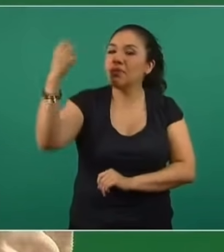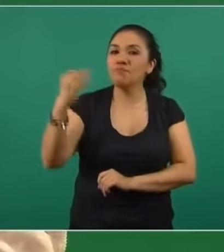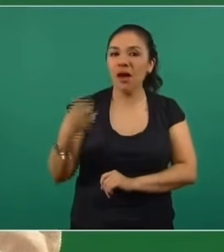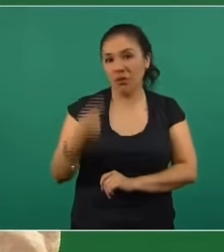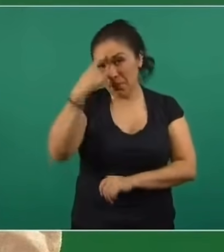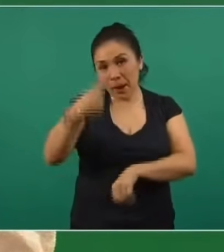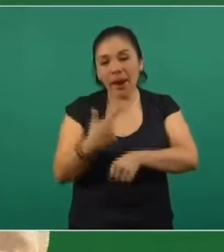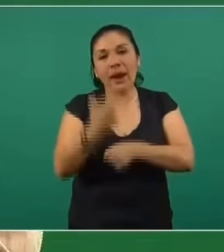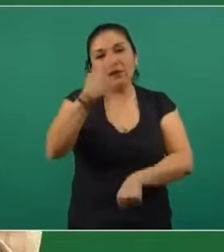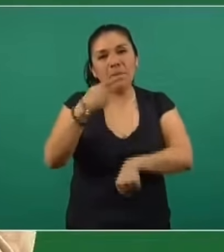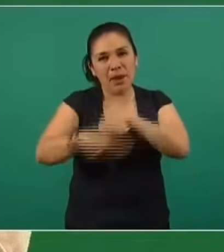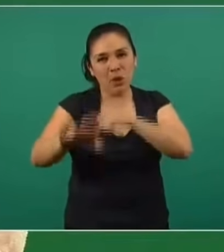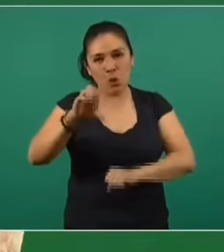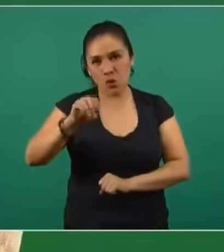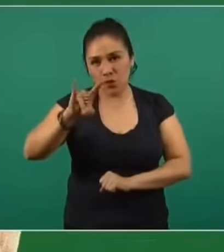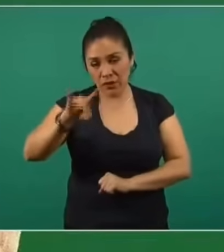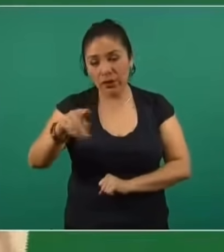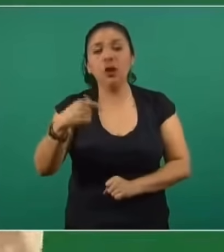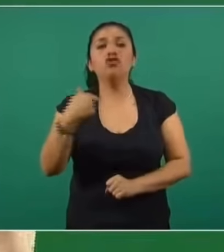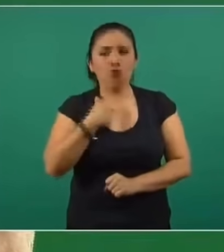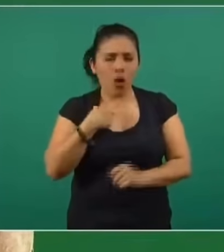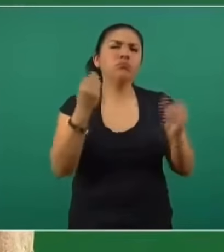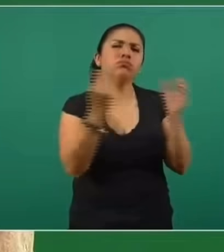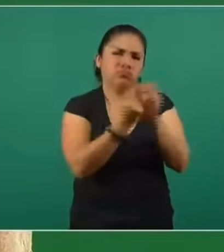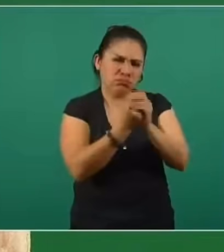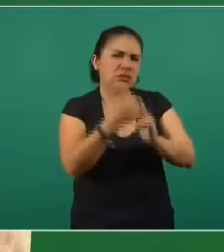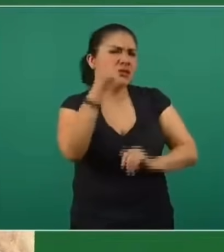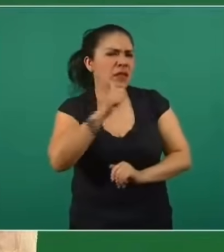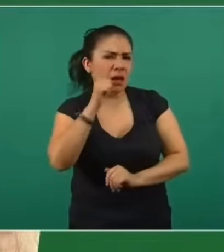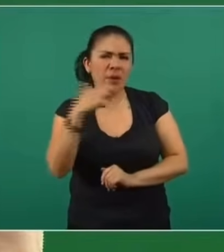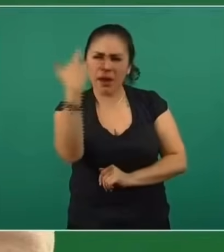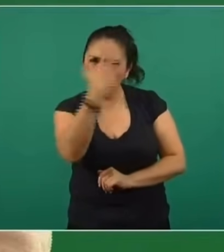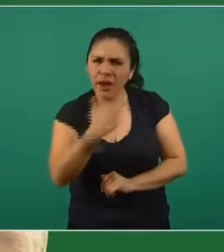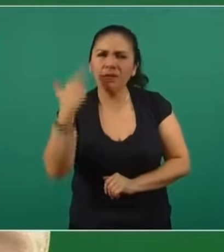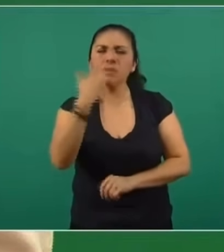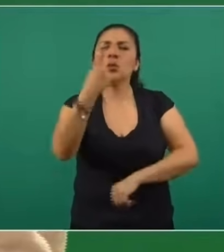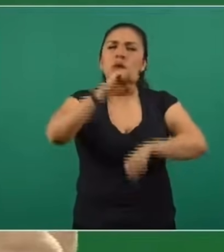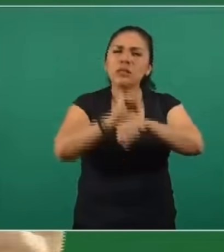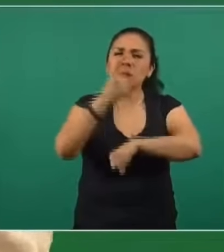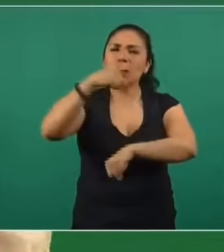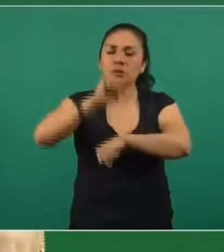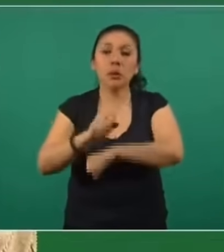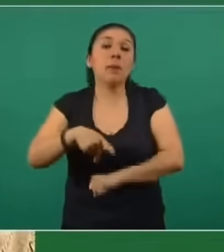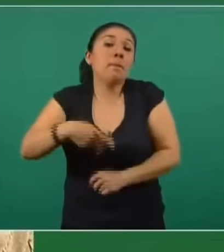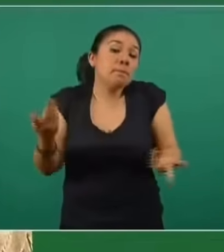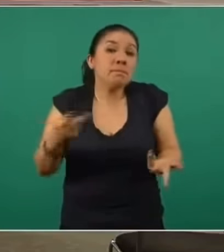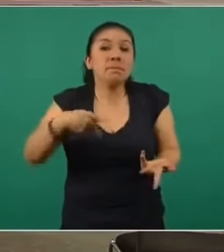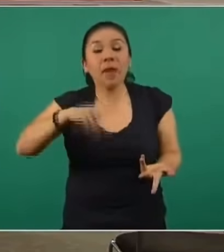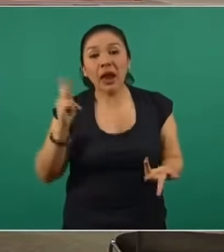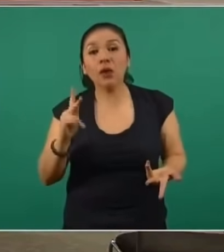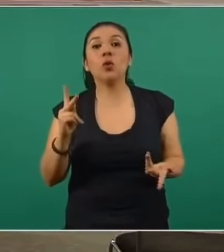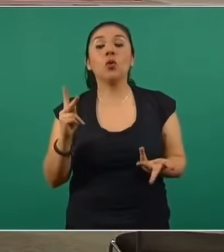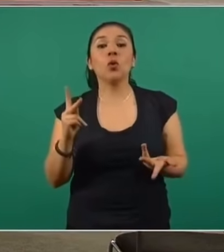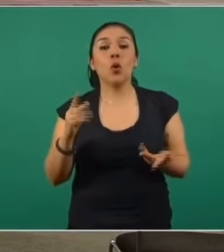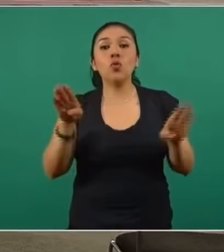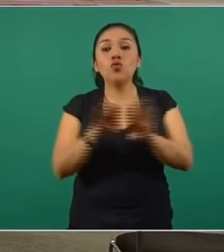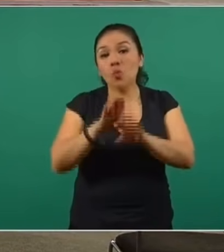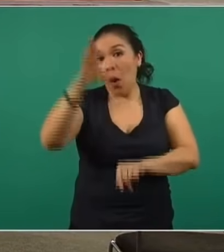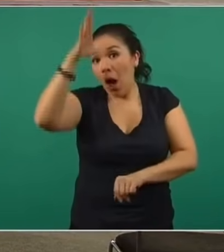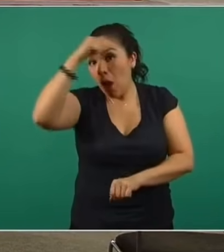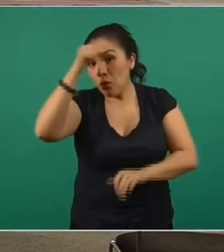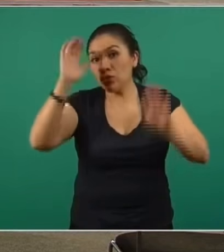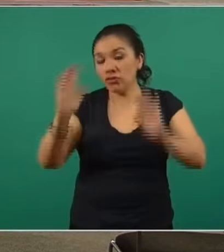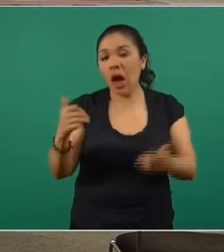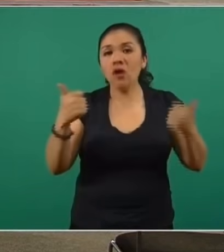de riesgo COVID. Nosotros internamente la monitoreamos todas las semanas, pero el acuerdo con